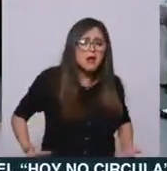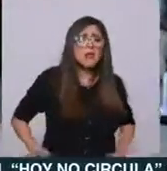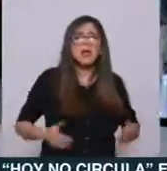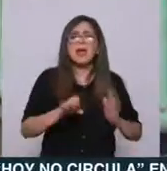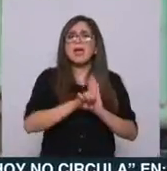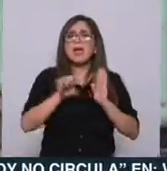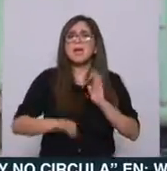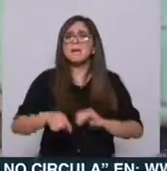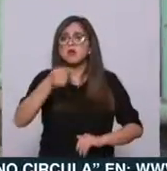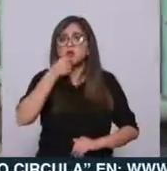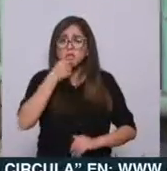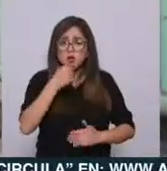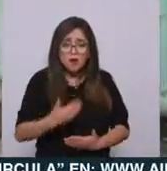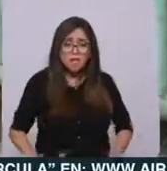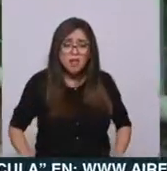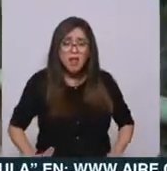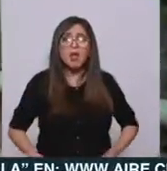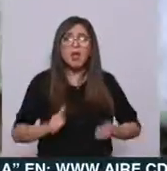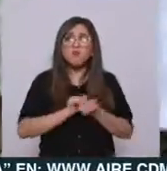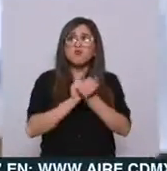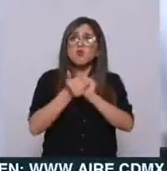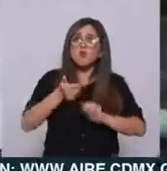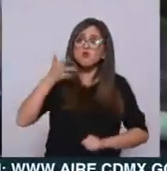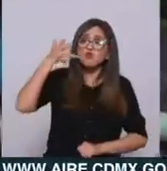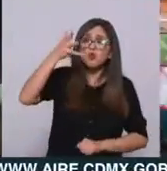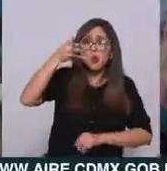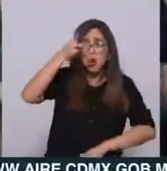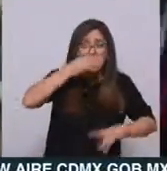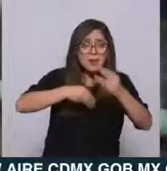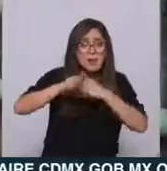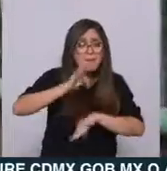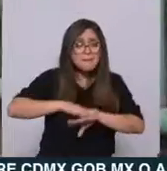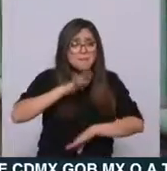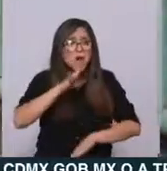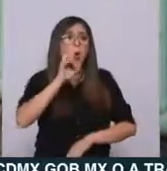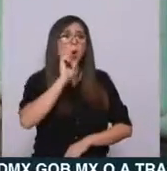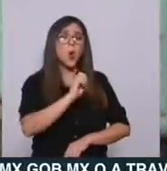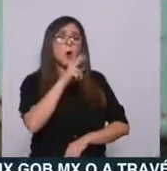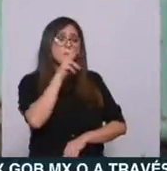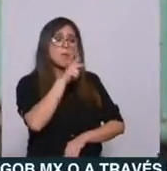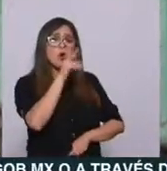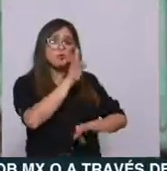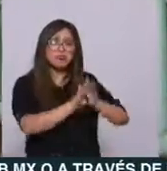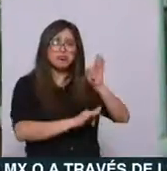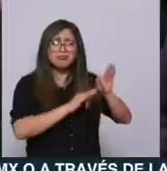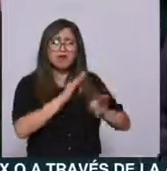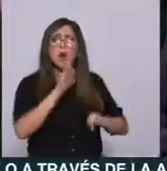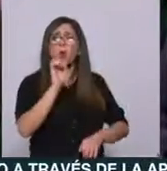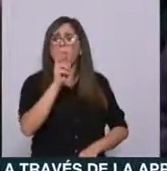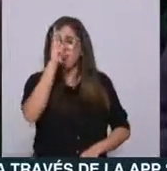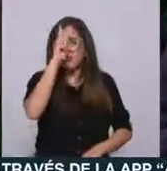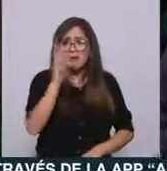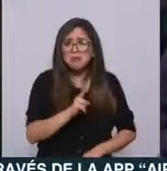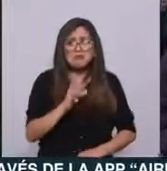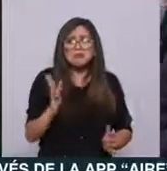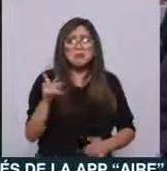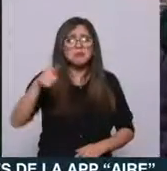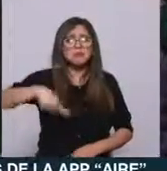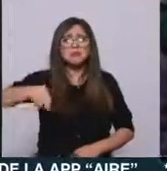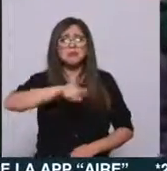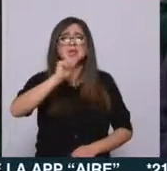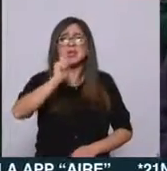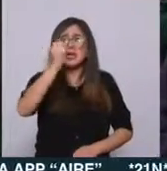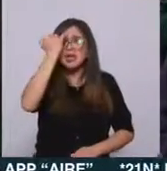niño va con falda va a aprender más, o va a recibir menos, o va a ser tratado mejor o peor. Es más bien una ocurrencia